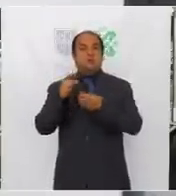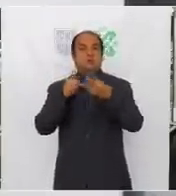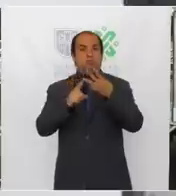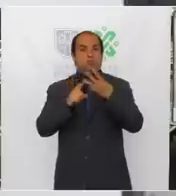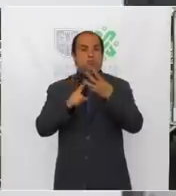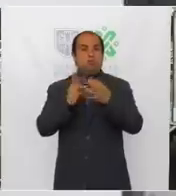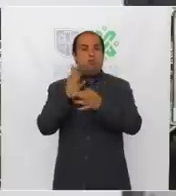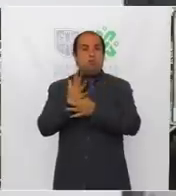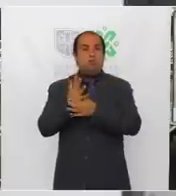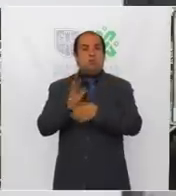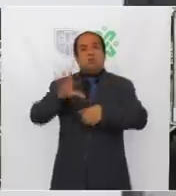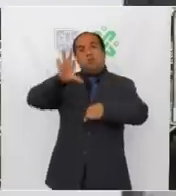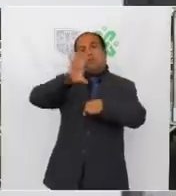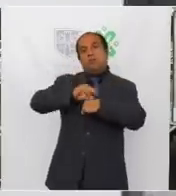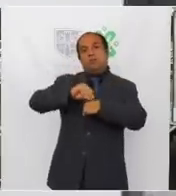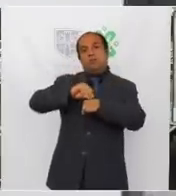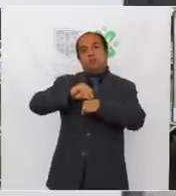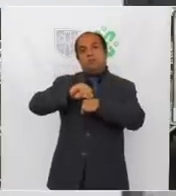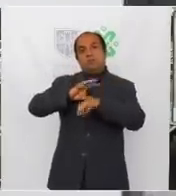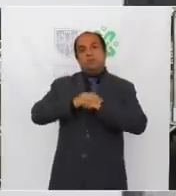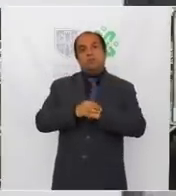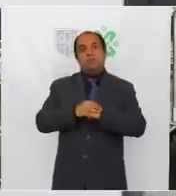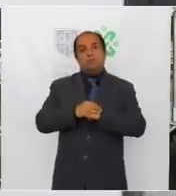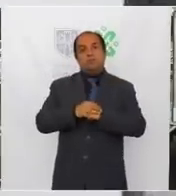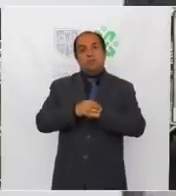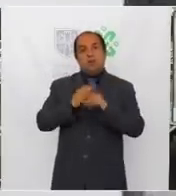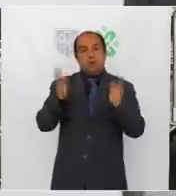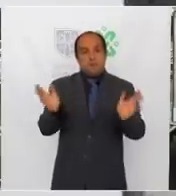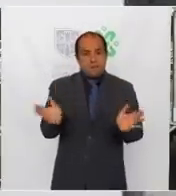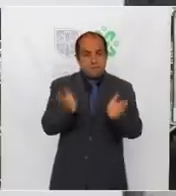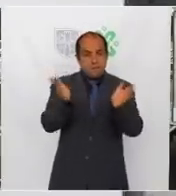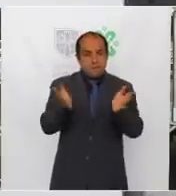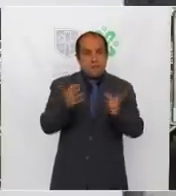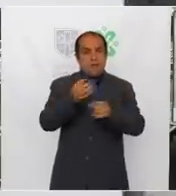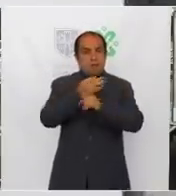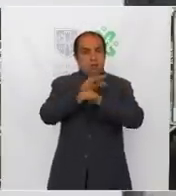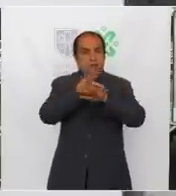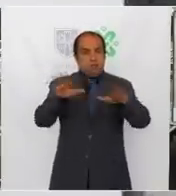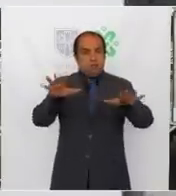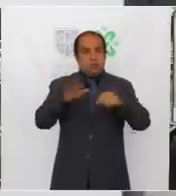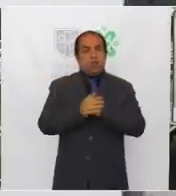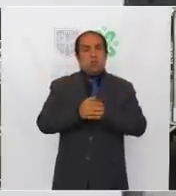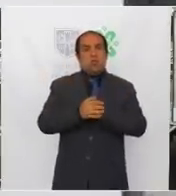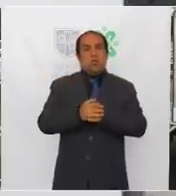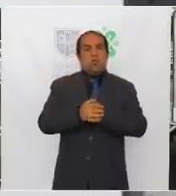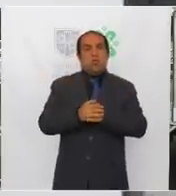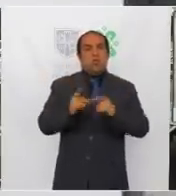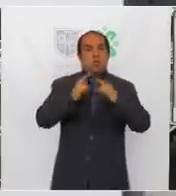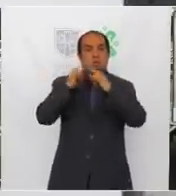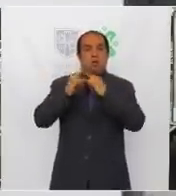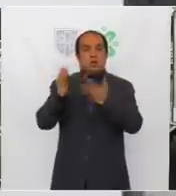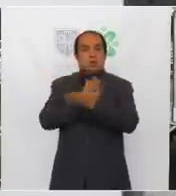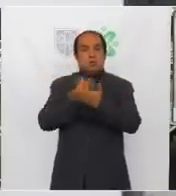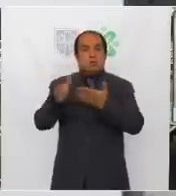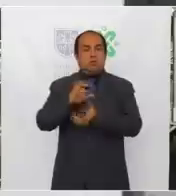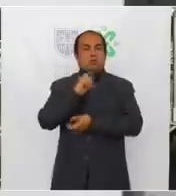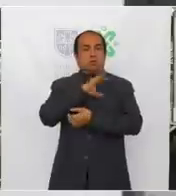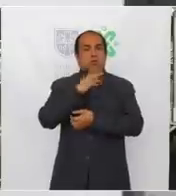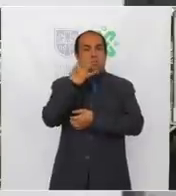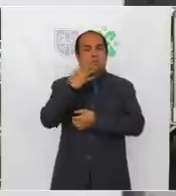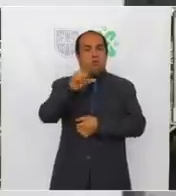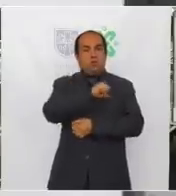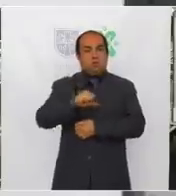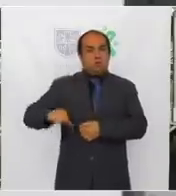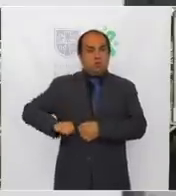es que nos va a permitir incentivar y promover una campaña de separación de basura en las cuatro alcaldías que